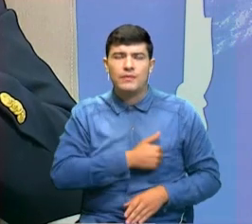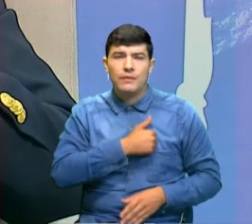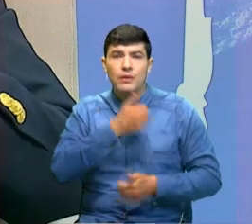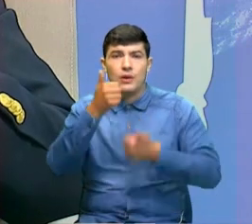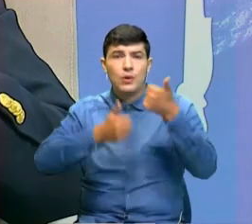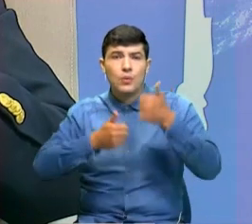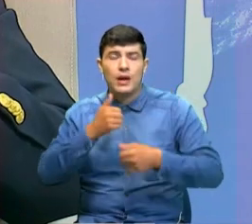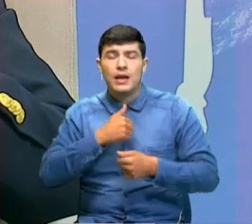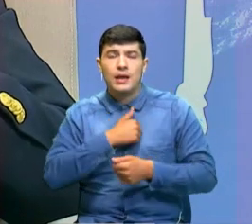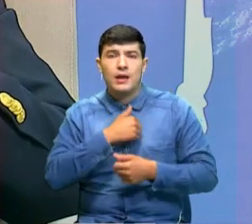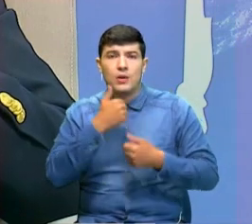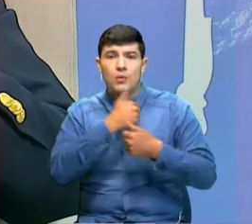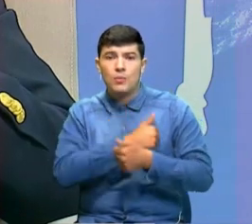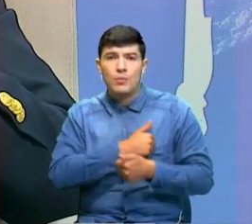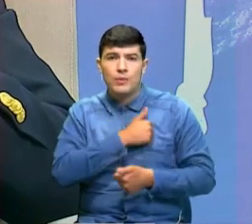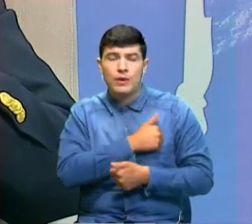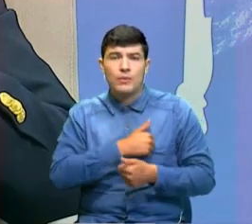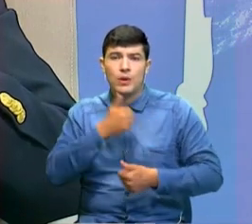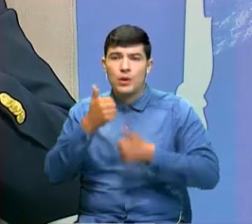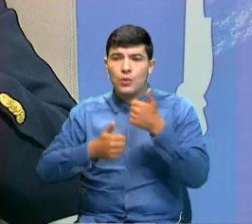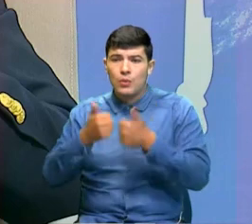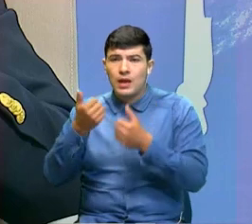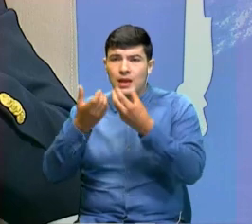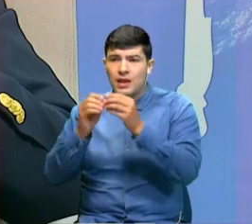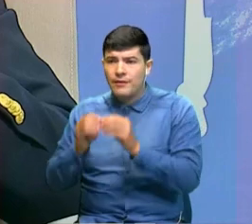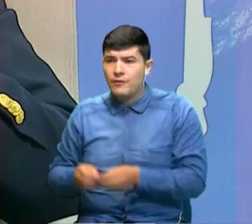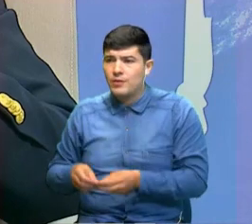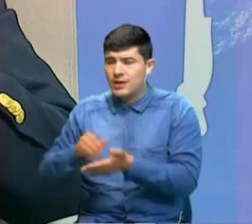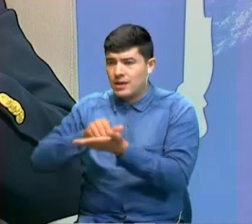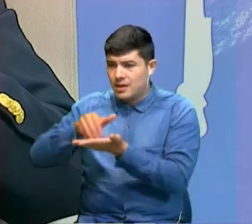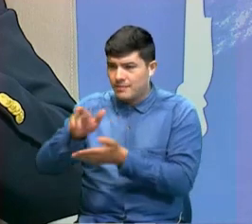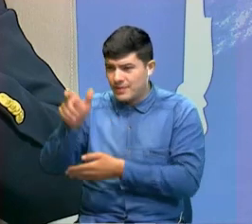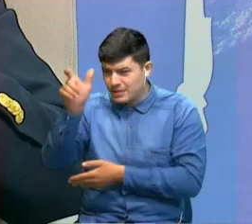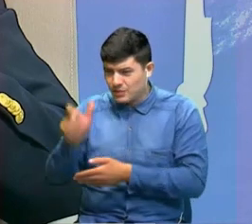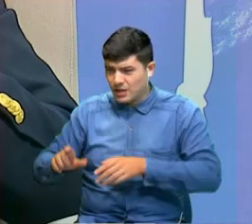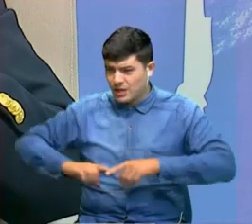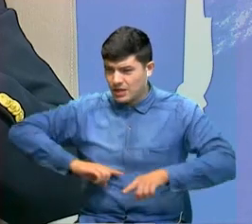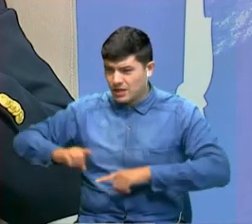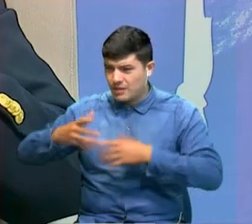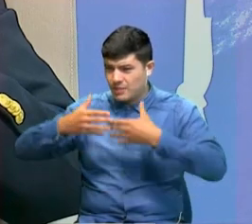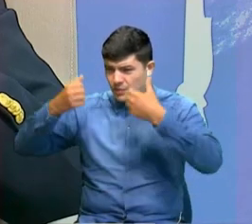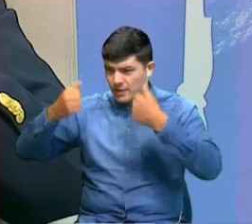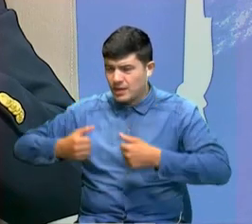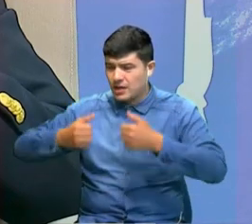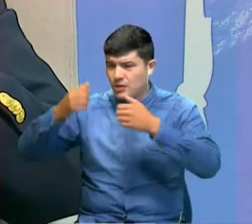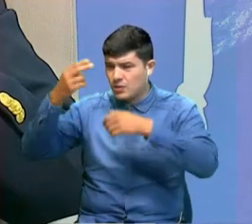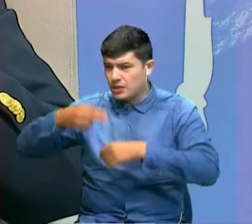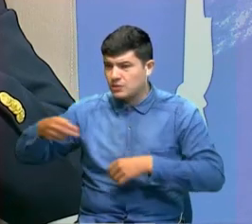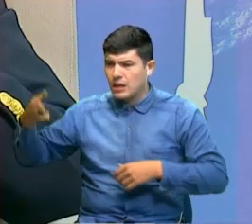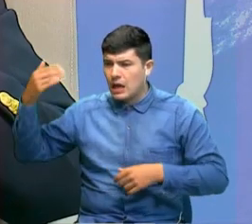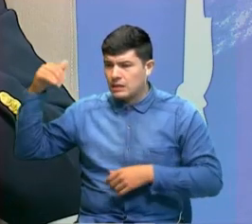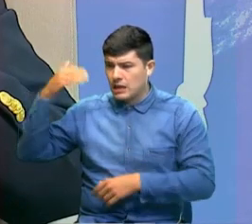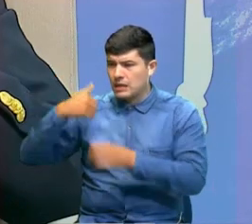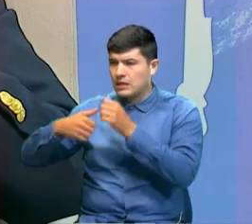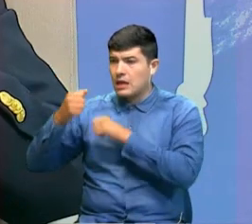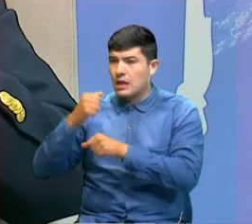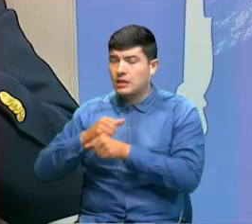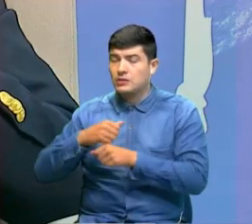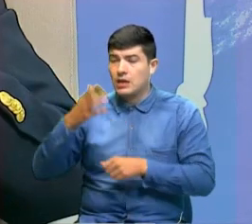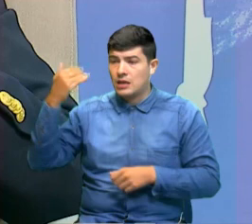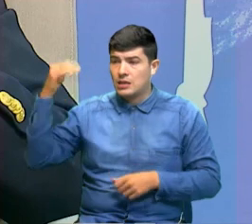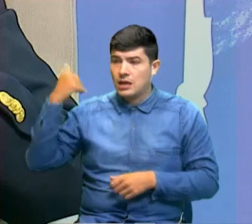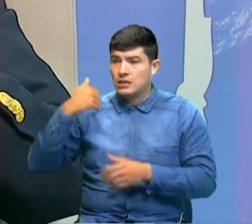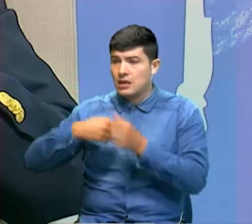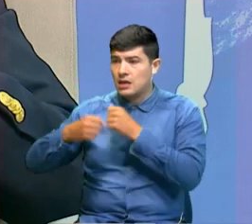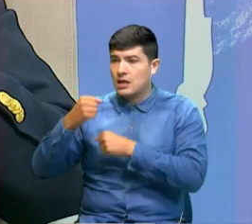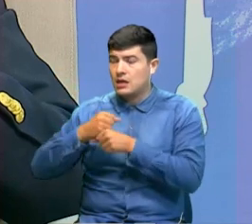formas de remover a una administración, a un administrador de propiedad horizontal que lleva ya varios años y los últimos quitó el